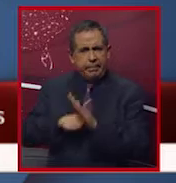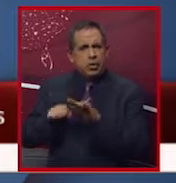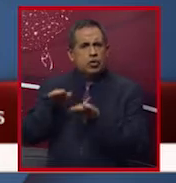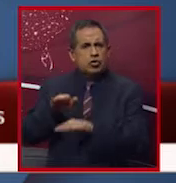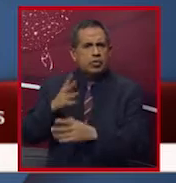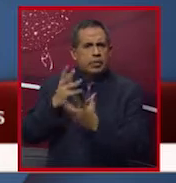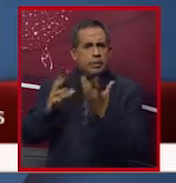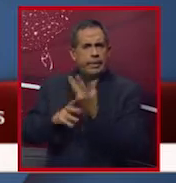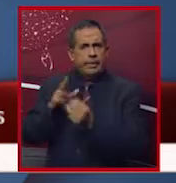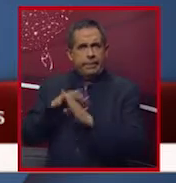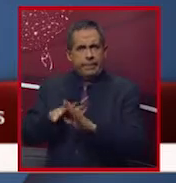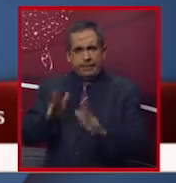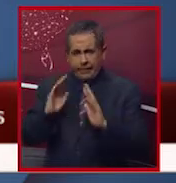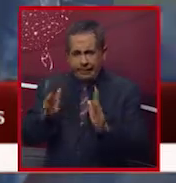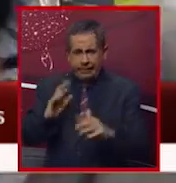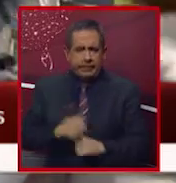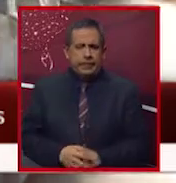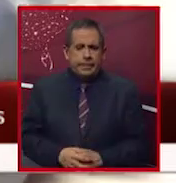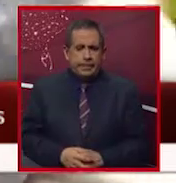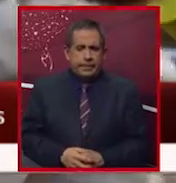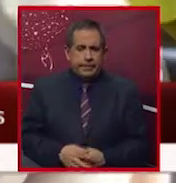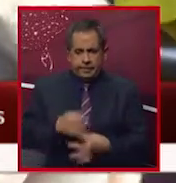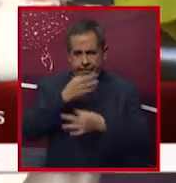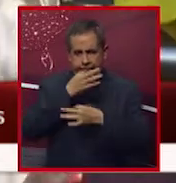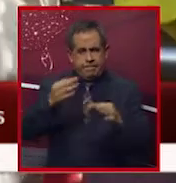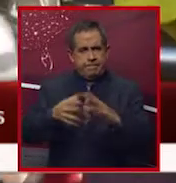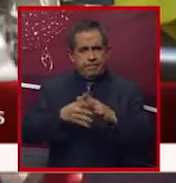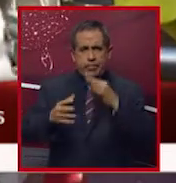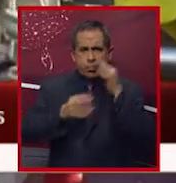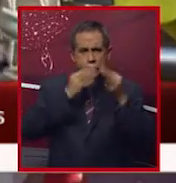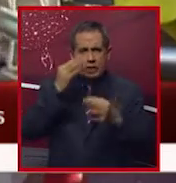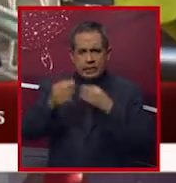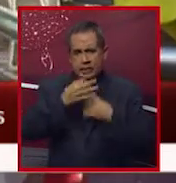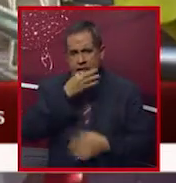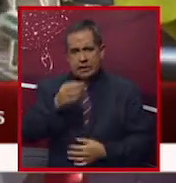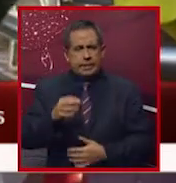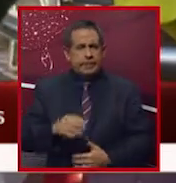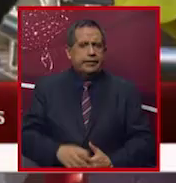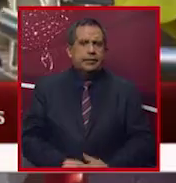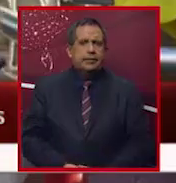migratoria. Informó para Noticias del Congreso Isabel Uribe.